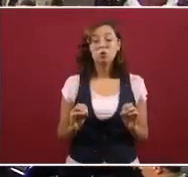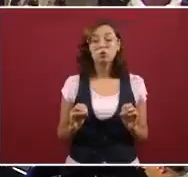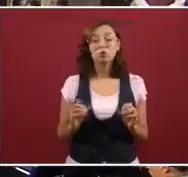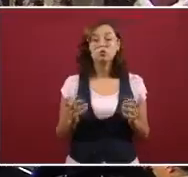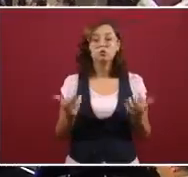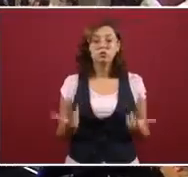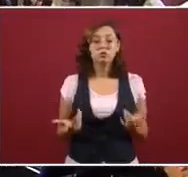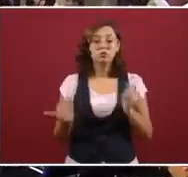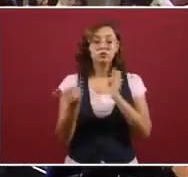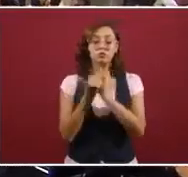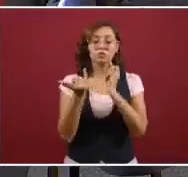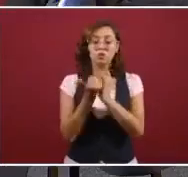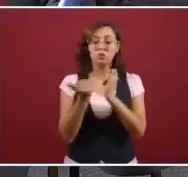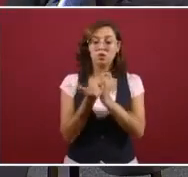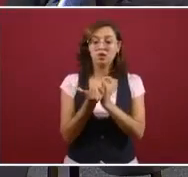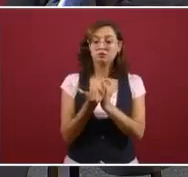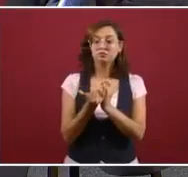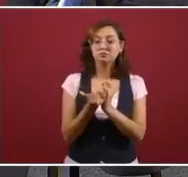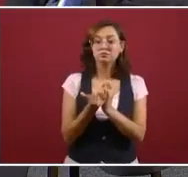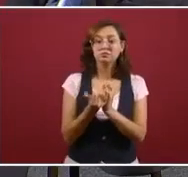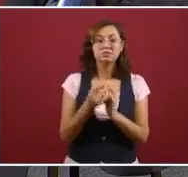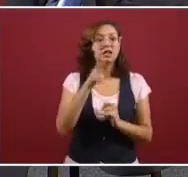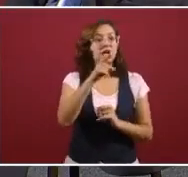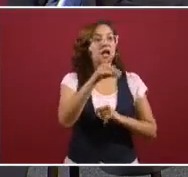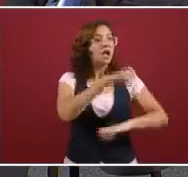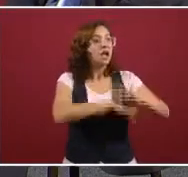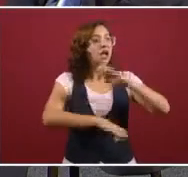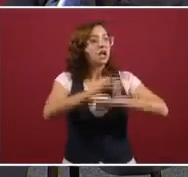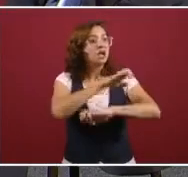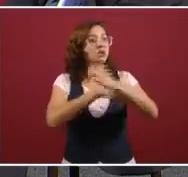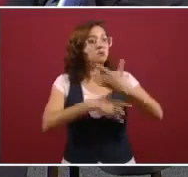estaban condonando los impuestos a los